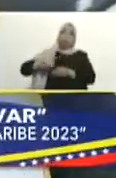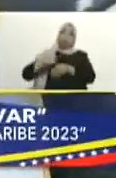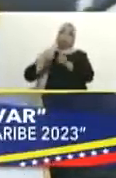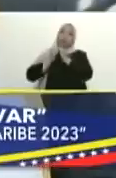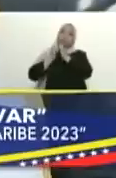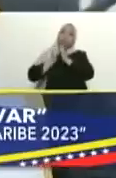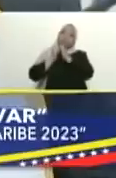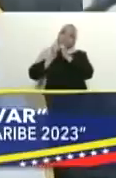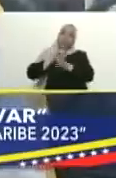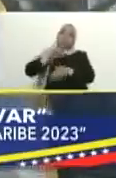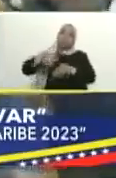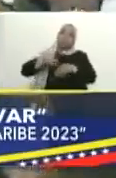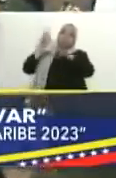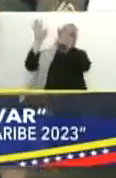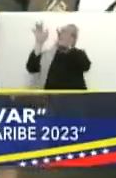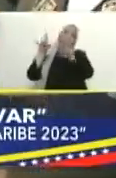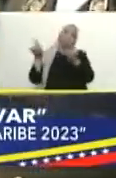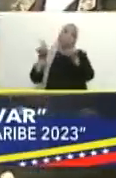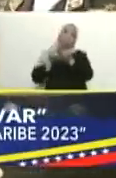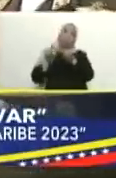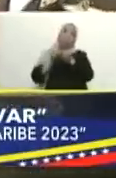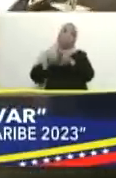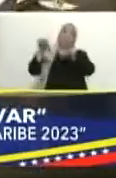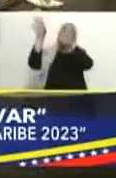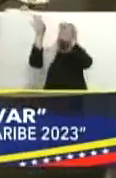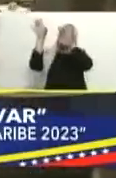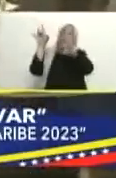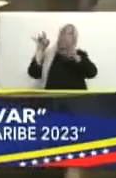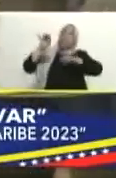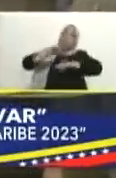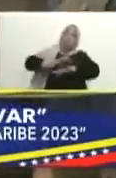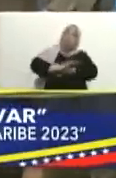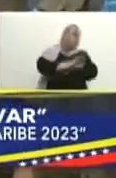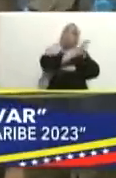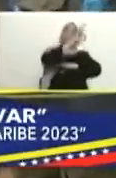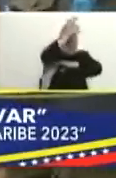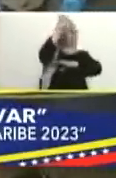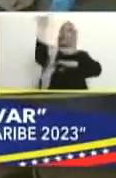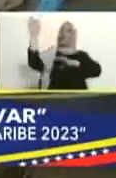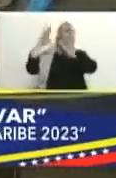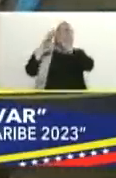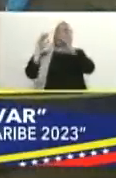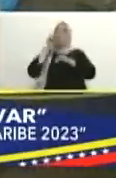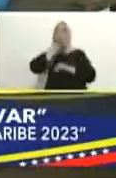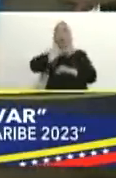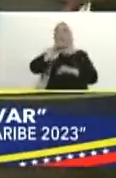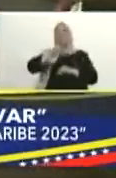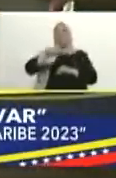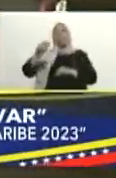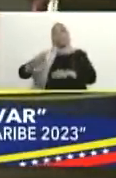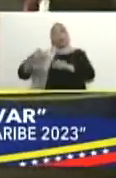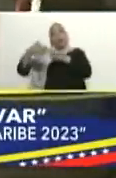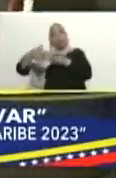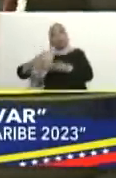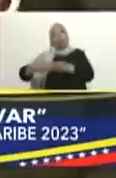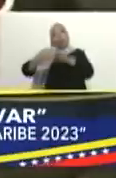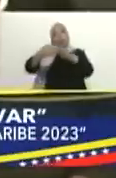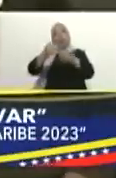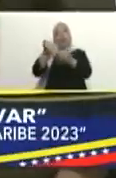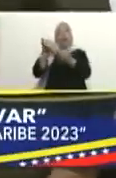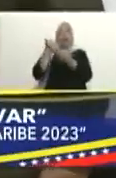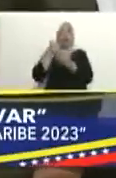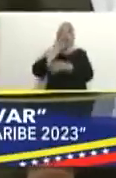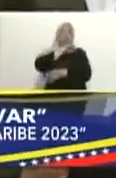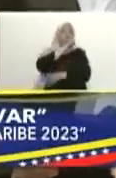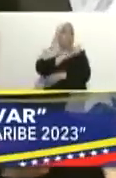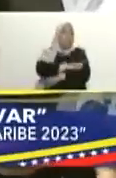de bendición para ustedes. Que la bendición del cielo esté sobre esta tripulación y sobre esta nave. Que la mano poderosa de Dios les